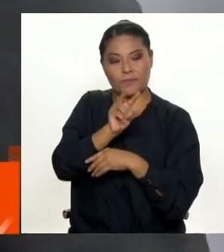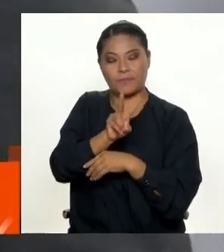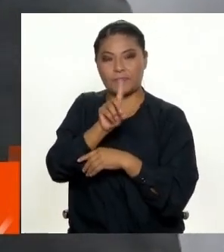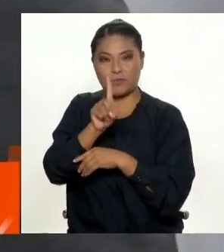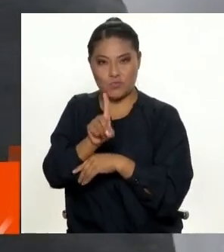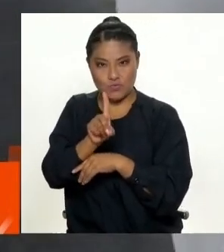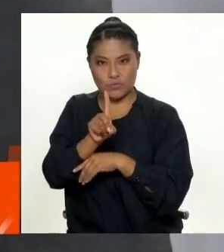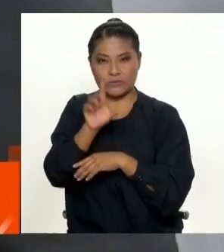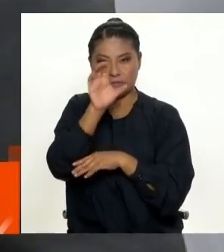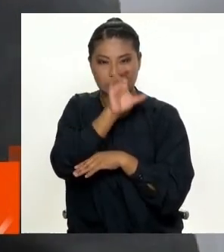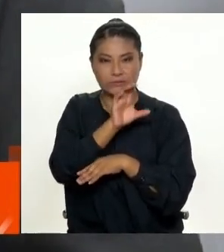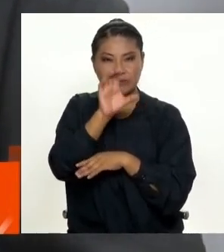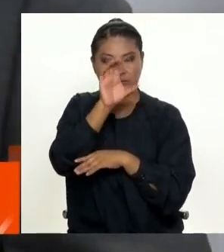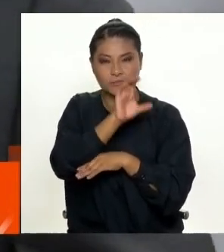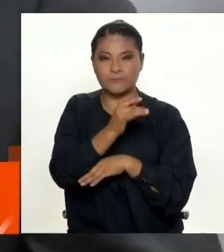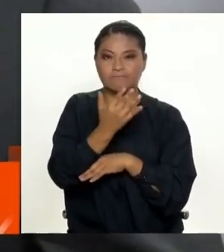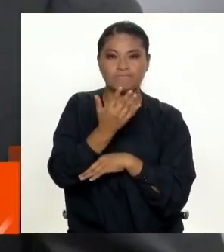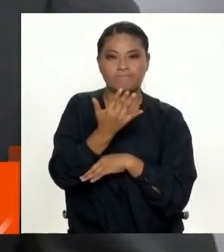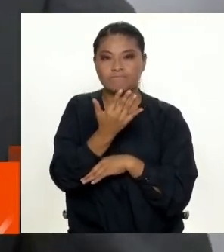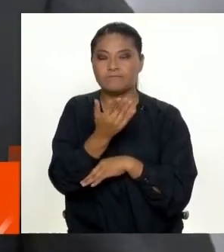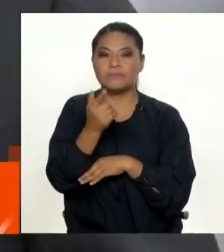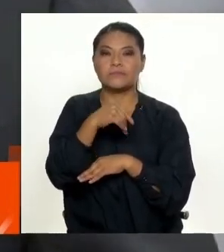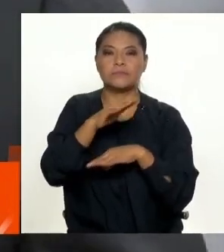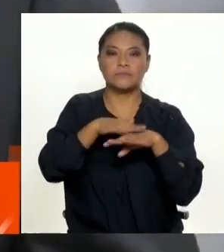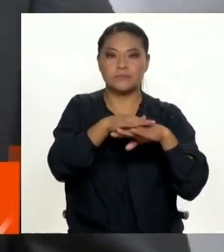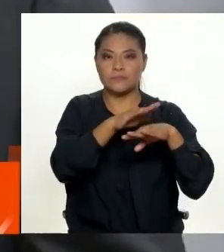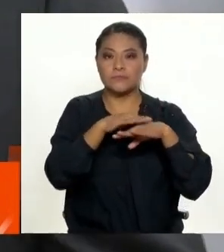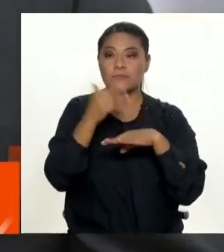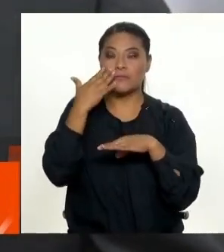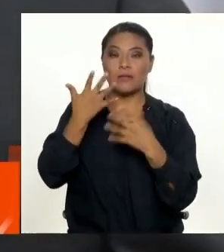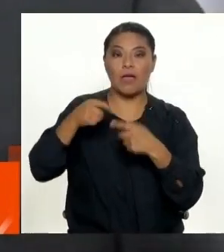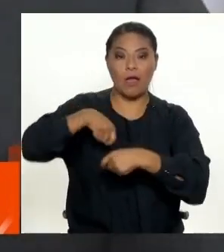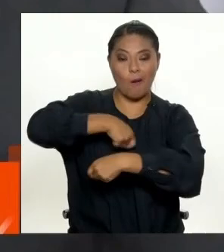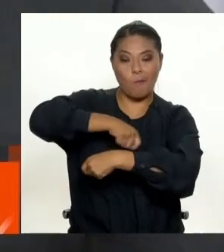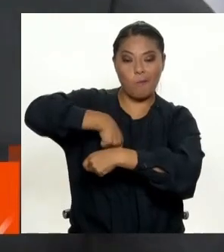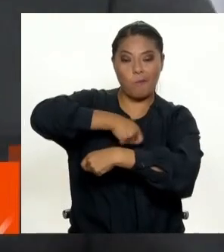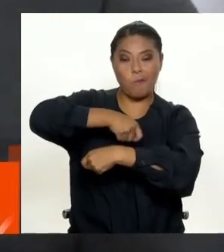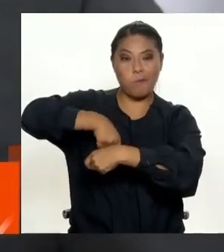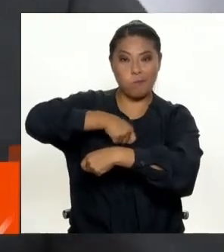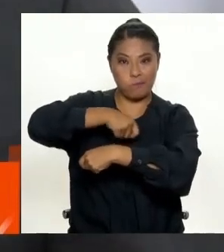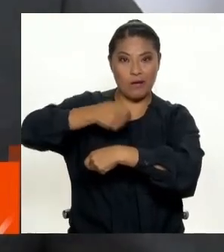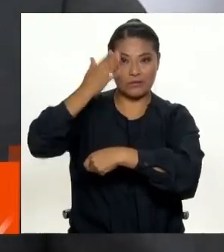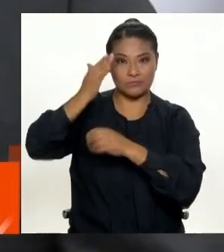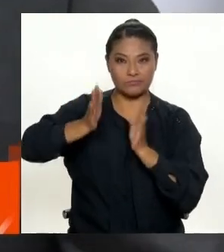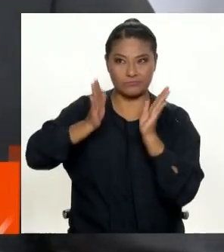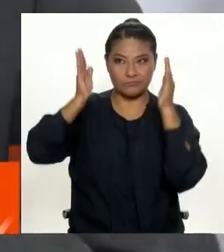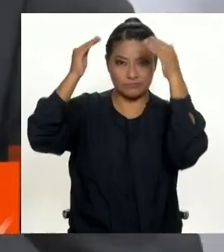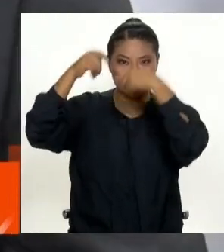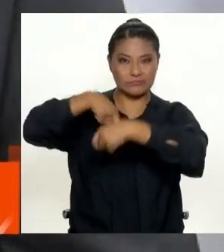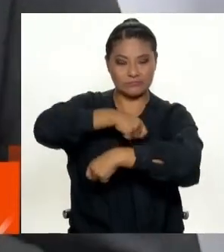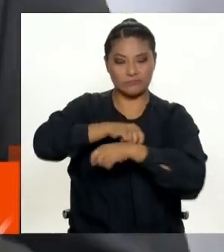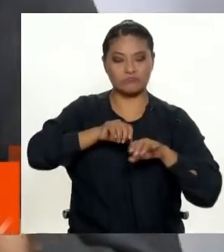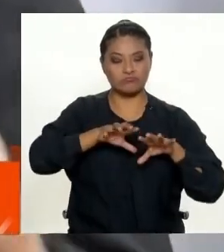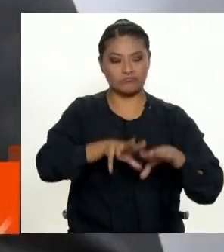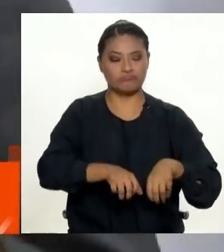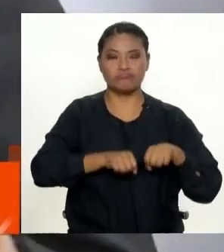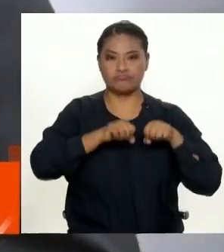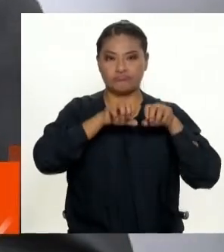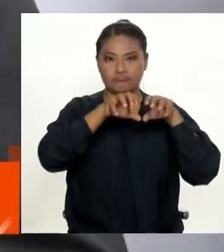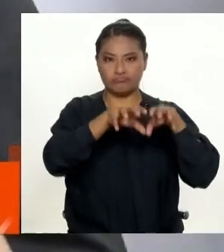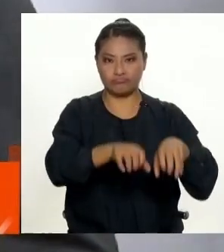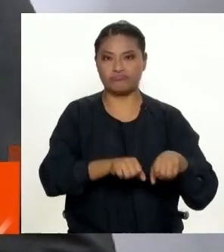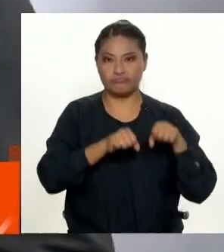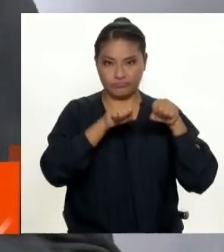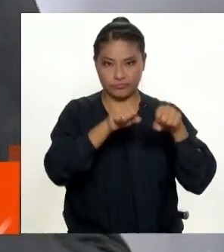es distinguir una preparación alimenticia que está destinada al consumo humano y que tiene un componente de